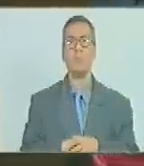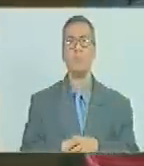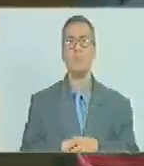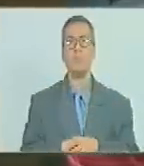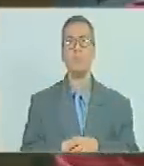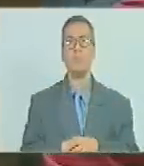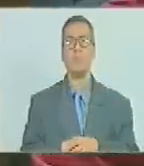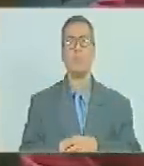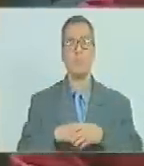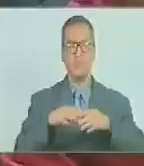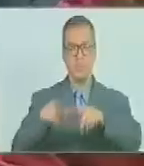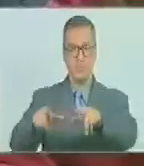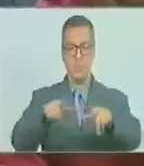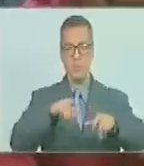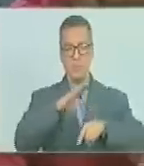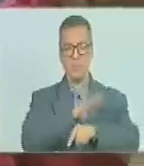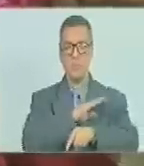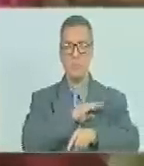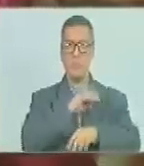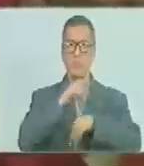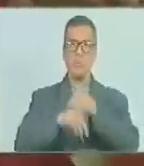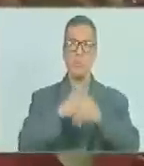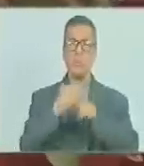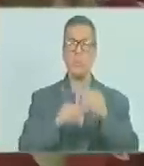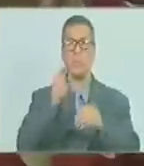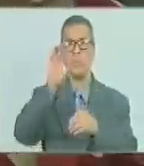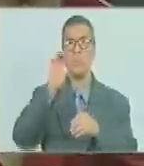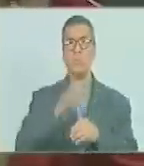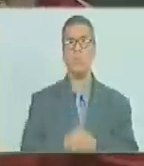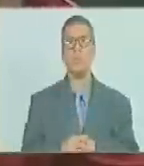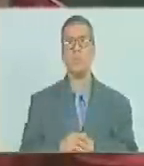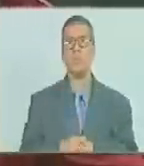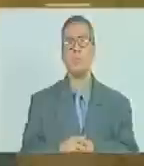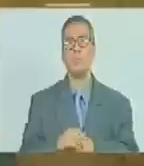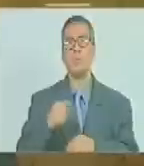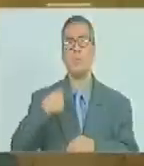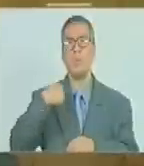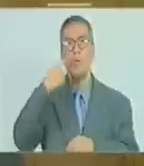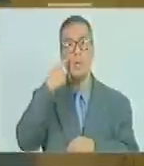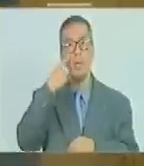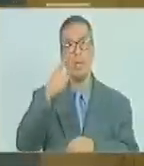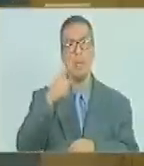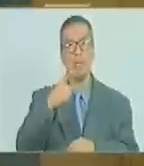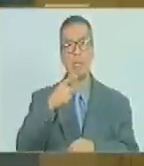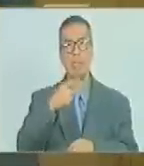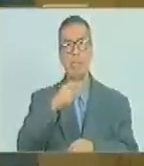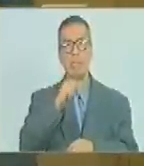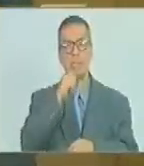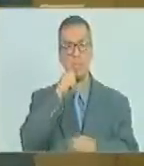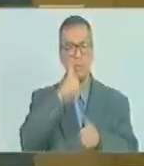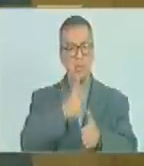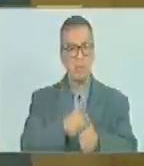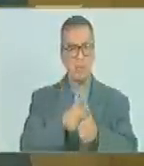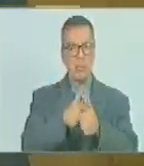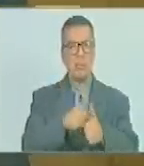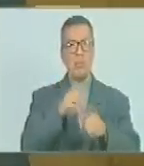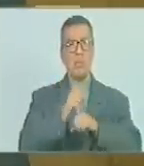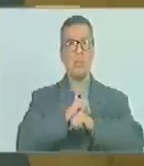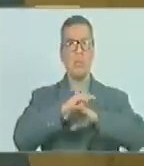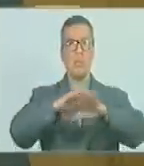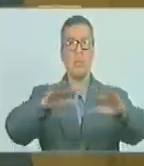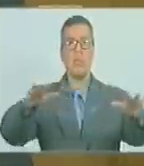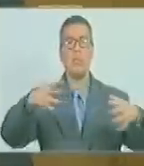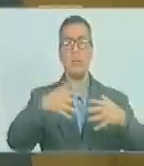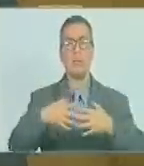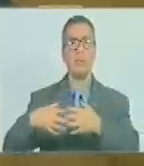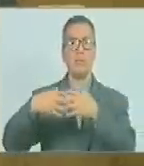por la soberanía de ese país, soberanía que se ve amenazada por el expansionismo del imperialismo